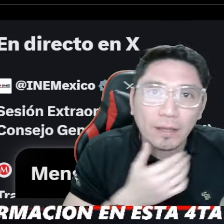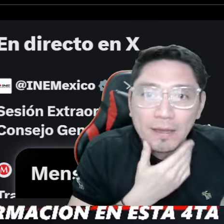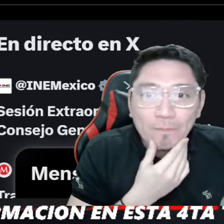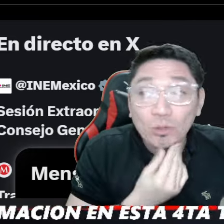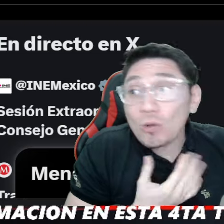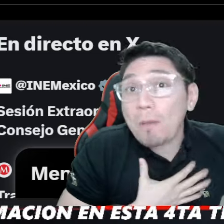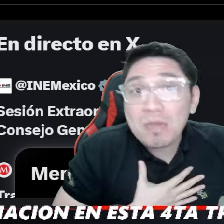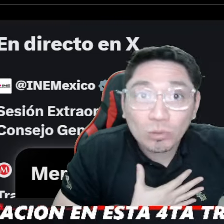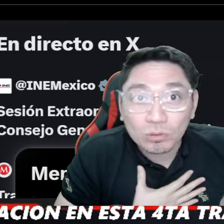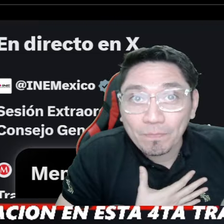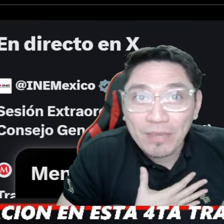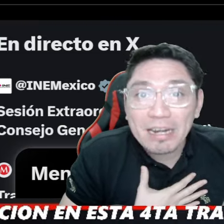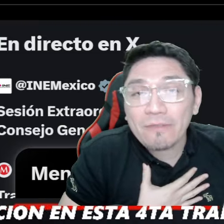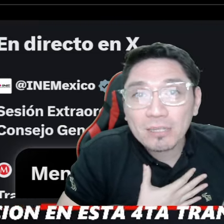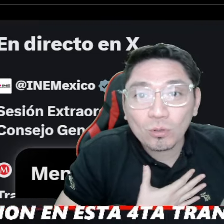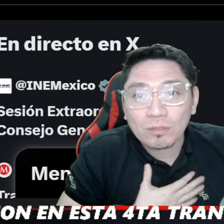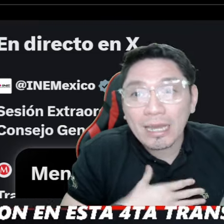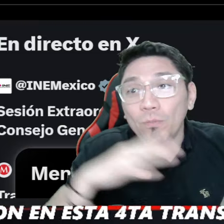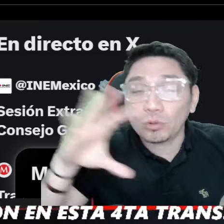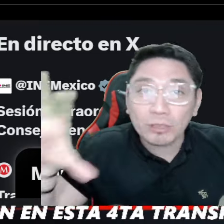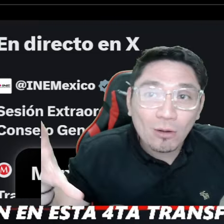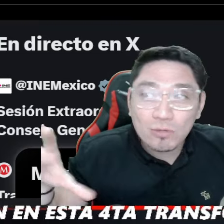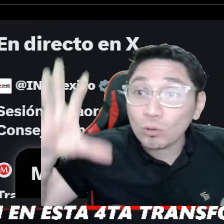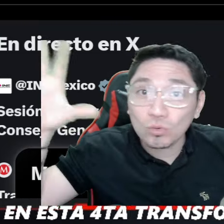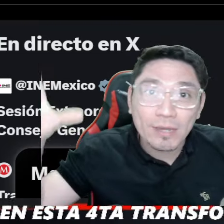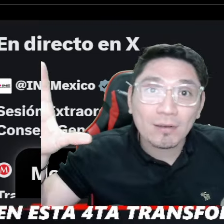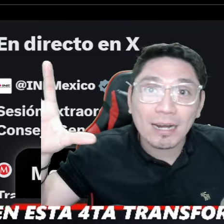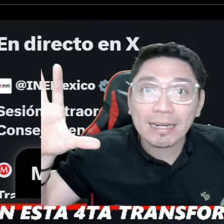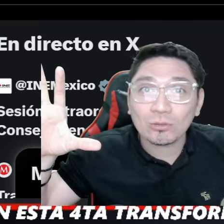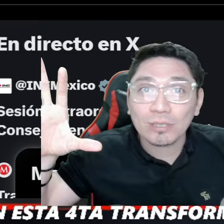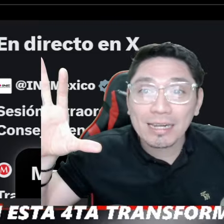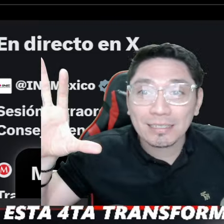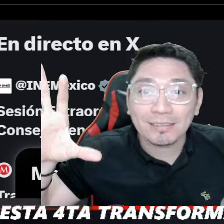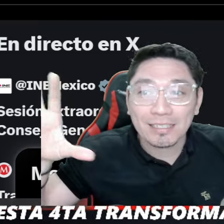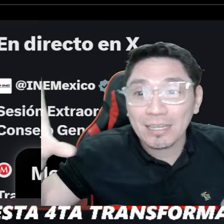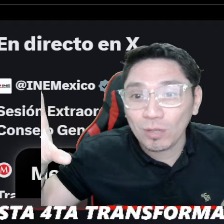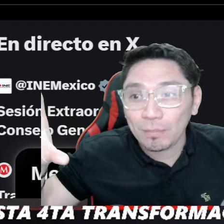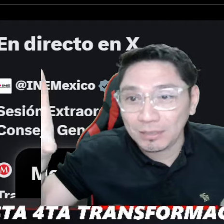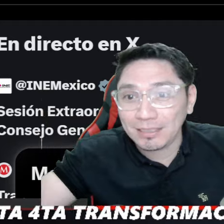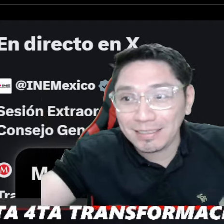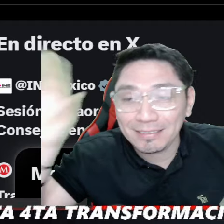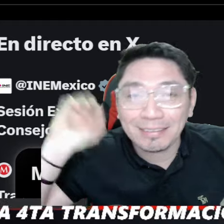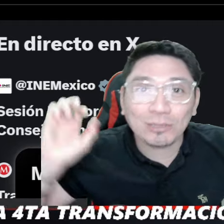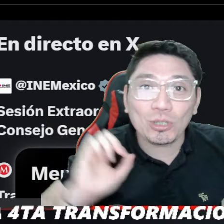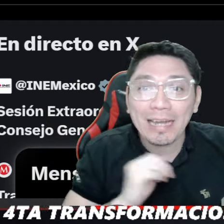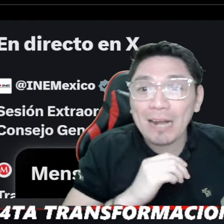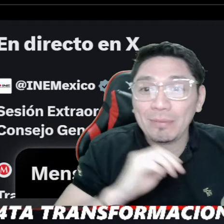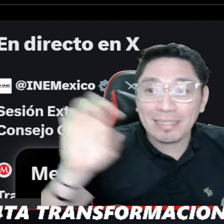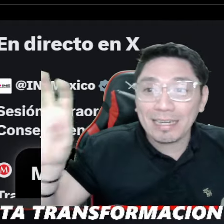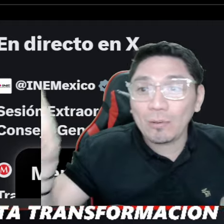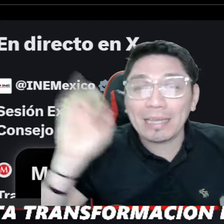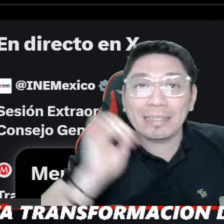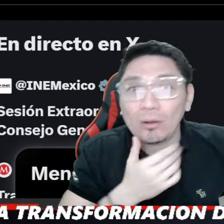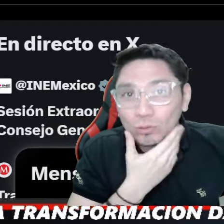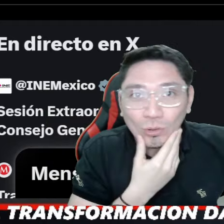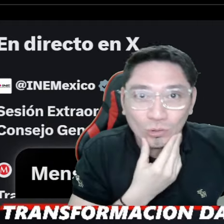difunda yo tengo amigos que que en el Facebook ya lo postearon ya lo subieron a las redes sociales diciendo que pues es sochil Gálvez